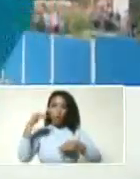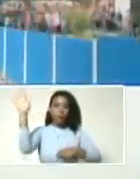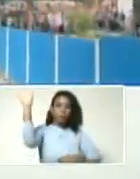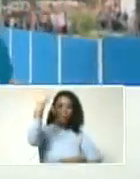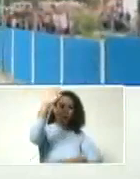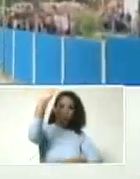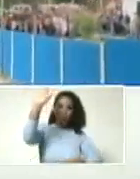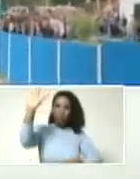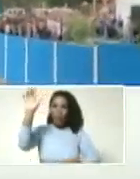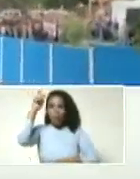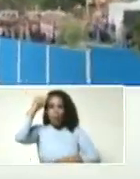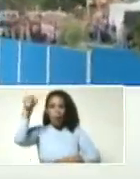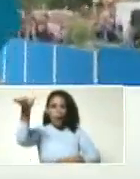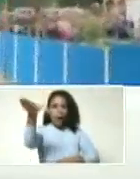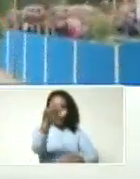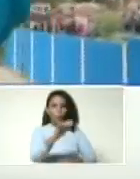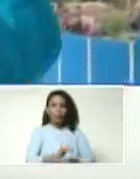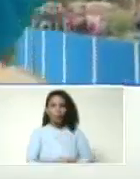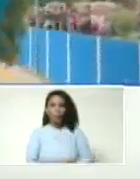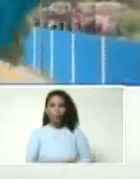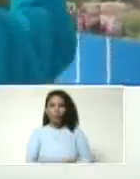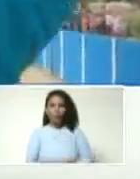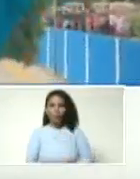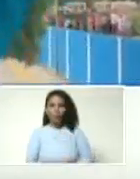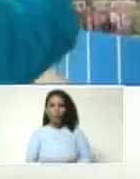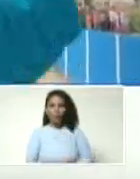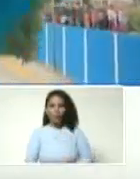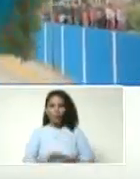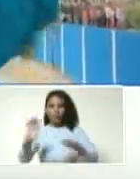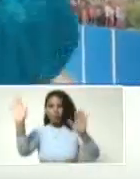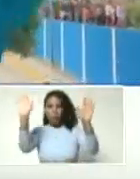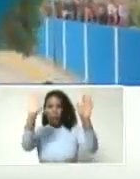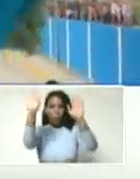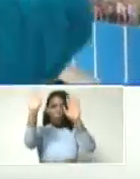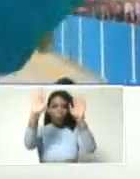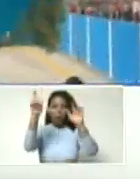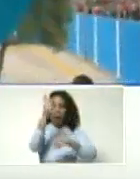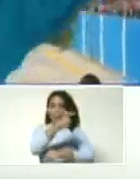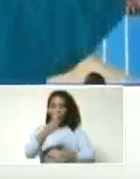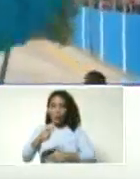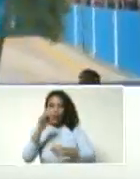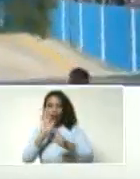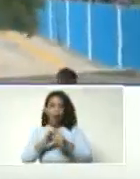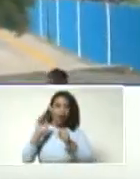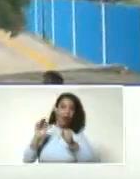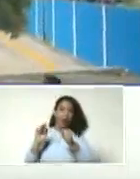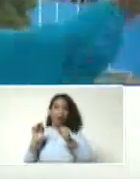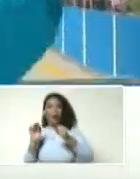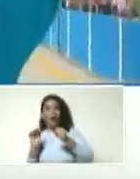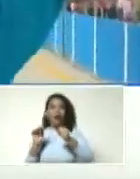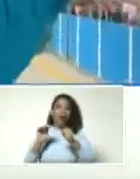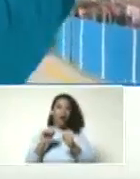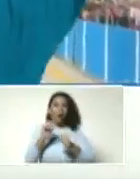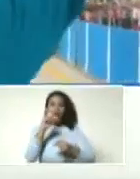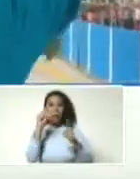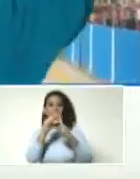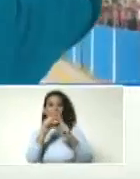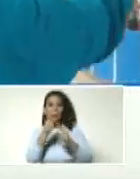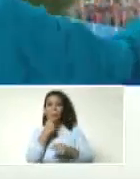al pueblo. ¿Ah? Saludando a la gente, cantando, la gente cantaba una cosa bien bonita